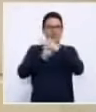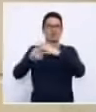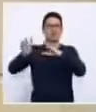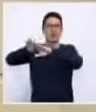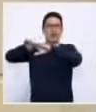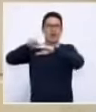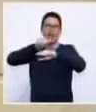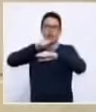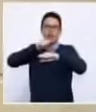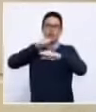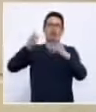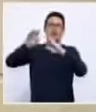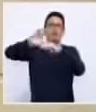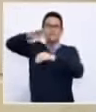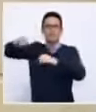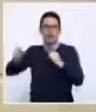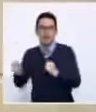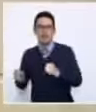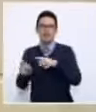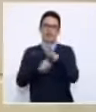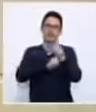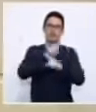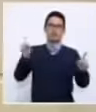con nuestras aguas. Por favor.